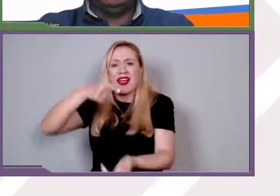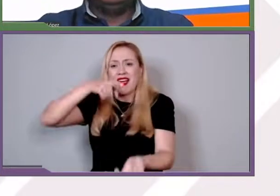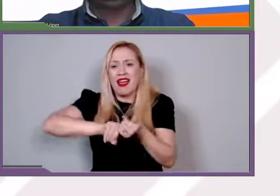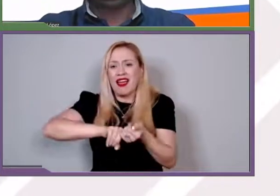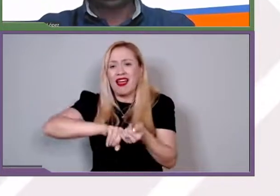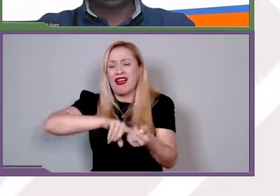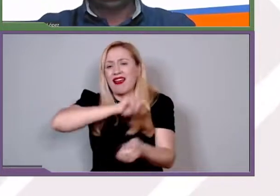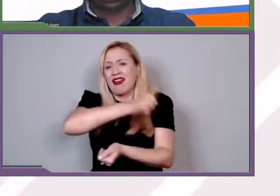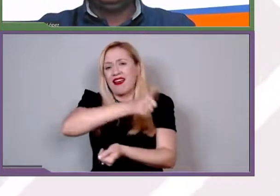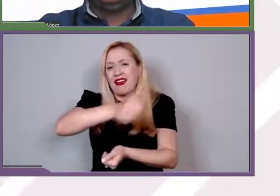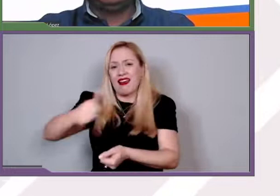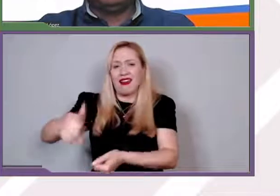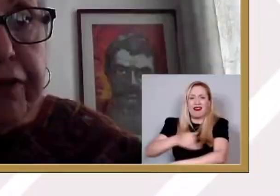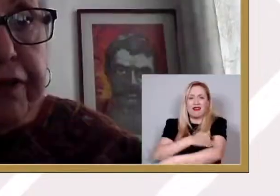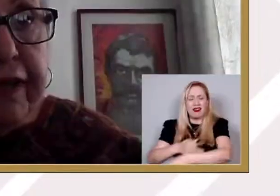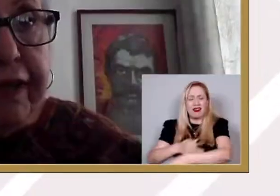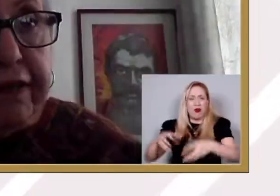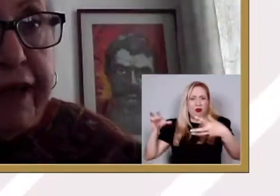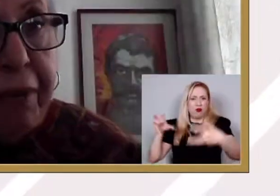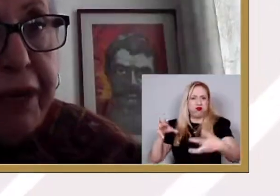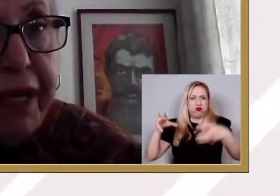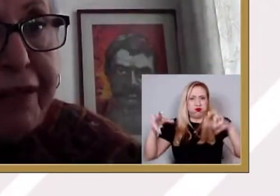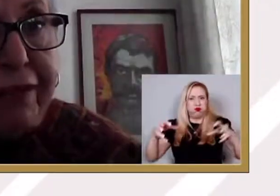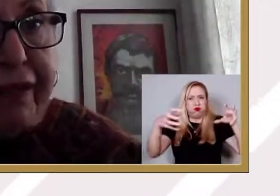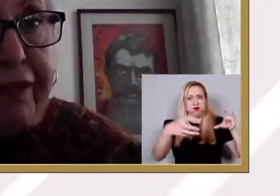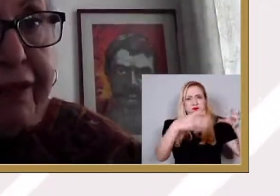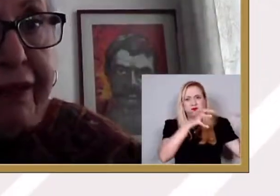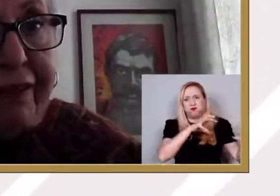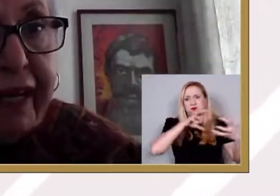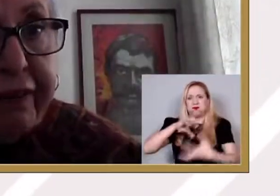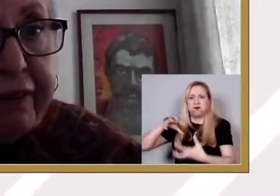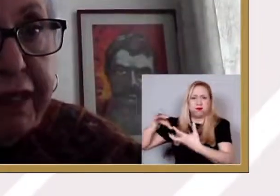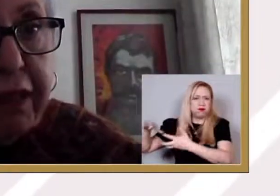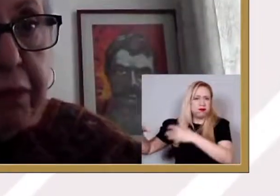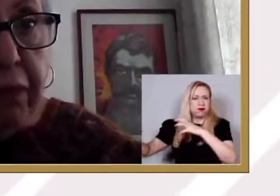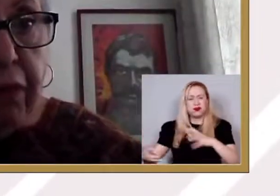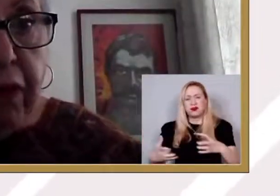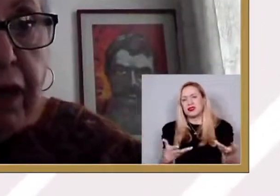las familias, y entonces en ese ambiente de